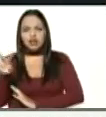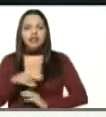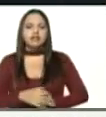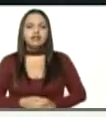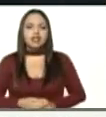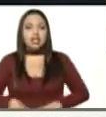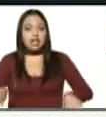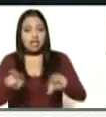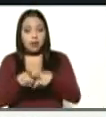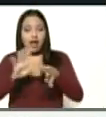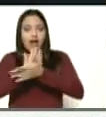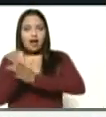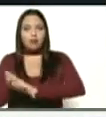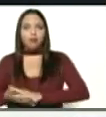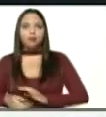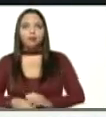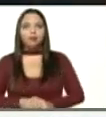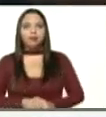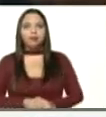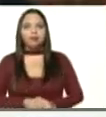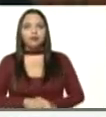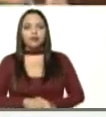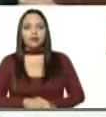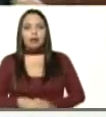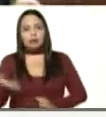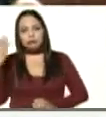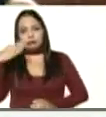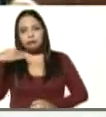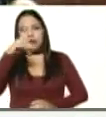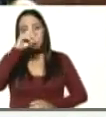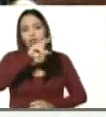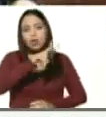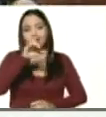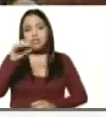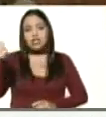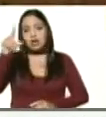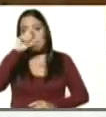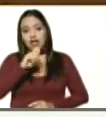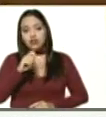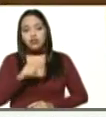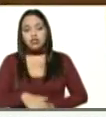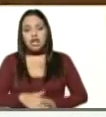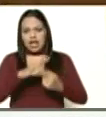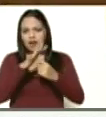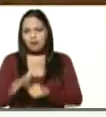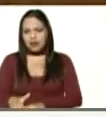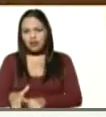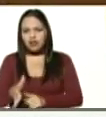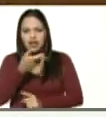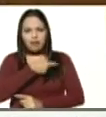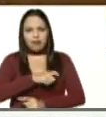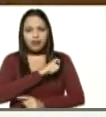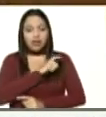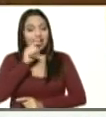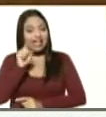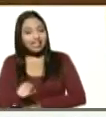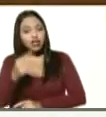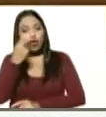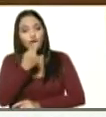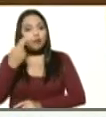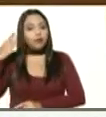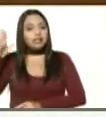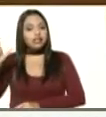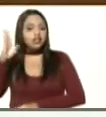Así como derrotamos hace 200 años al imperio español. Y ese es el compromiso que nosotros hoy